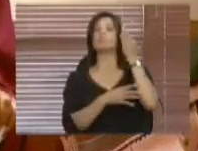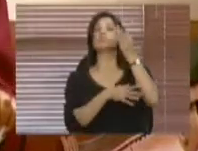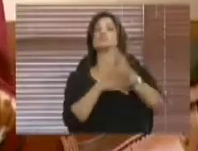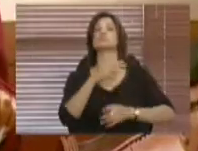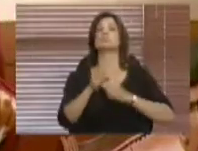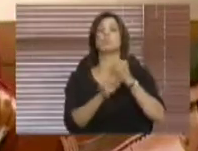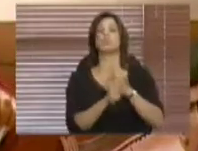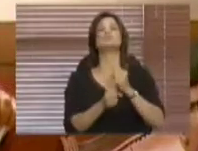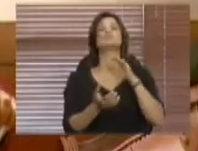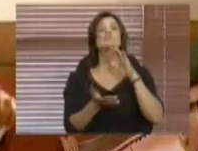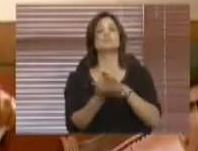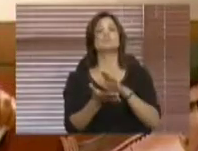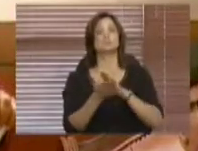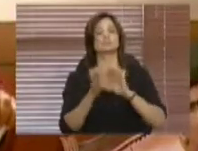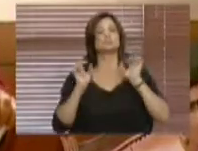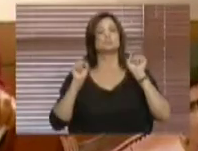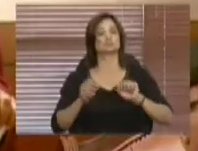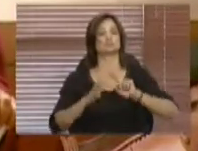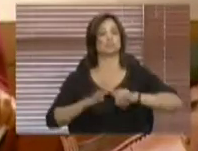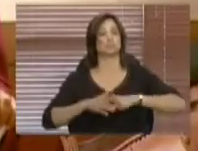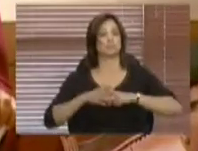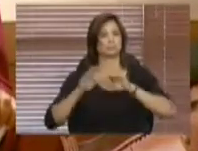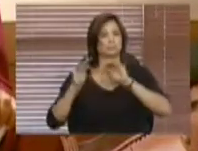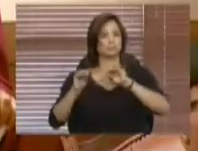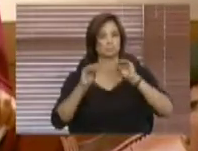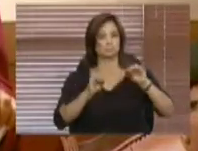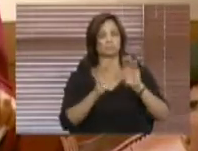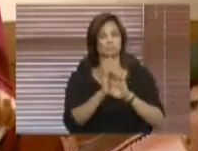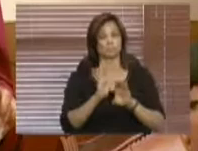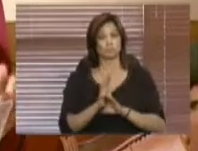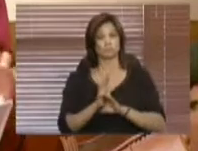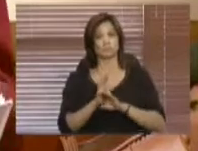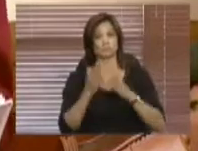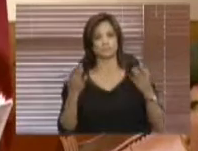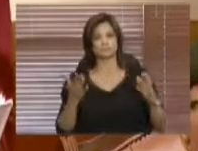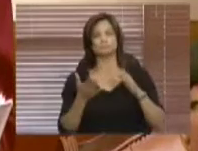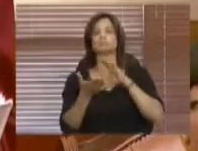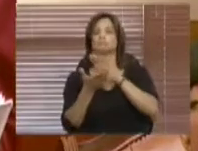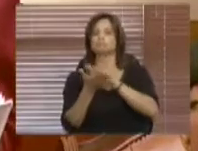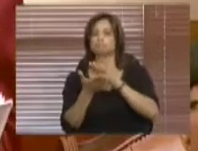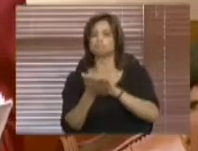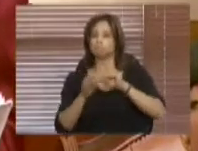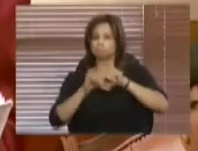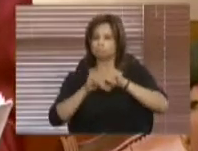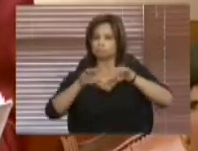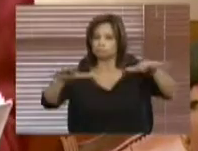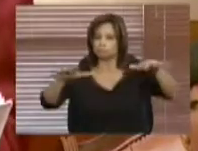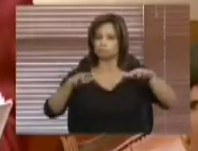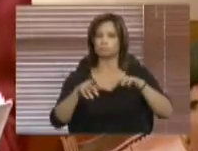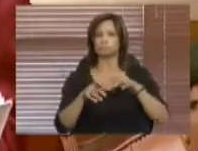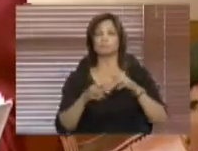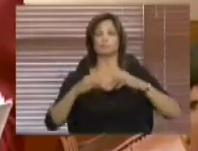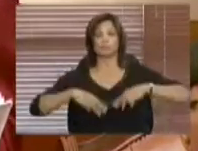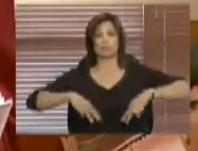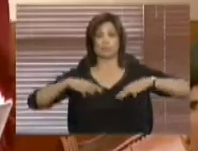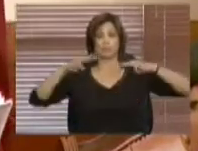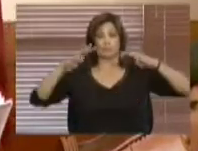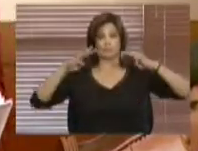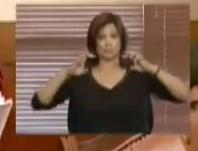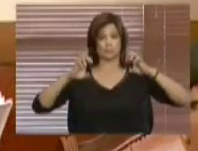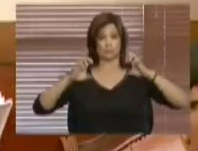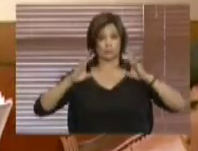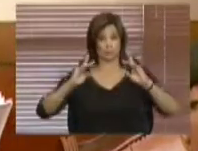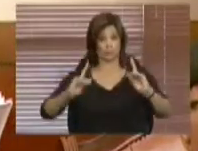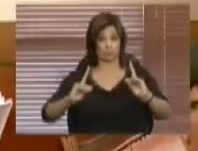año escolar podamos iniciar la docencia de la Constitución en las escuelas del país. El Ministerio de